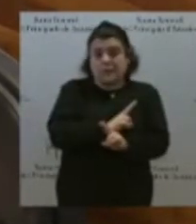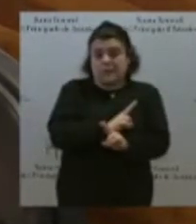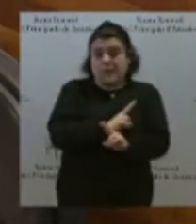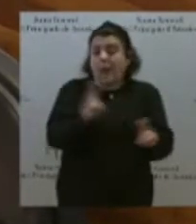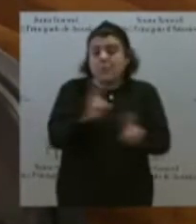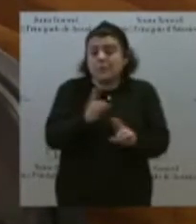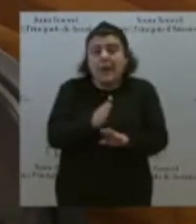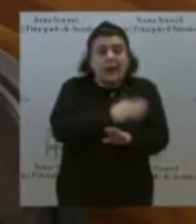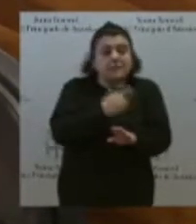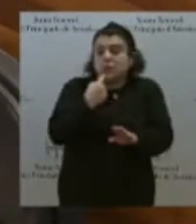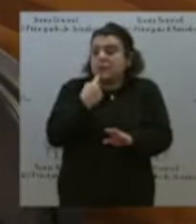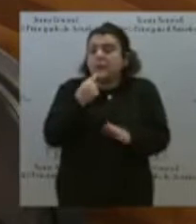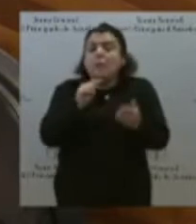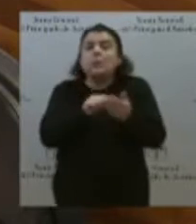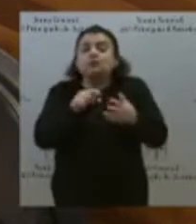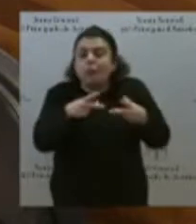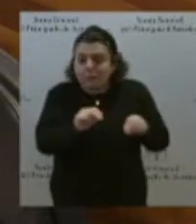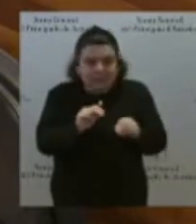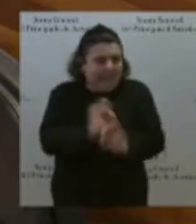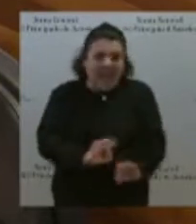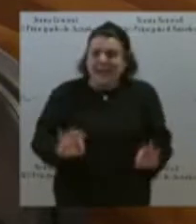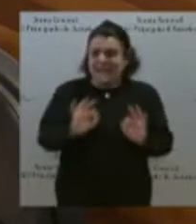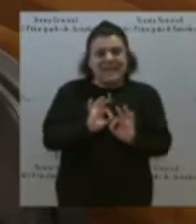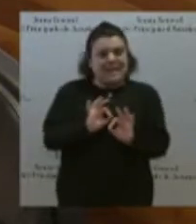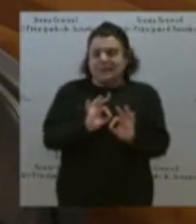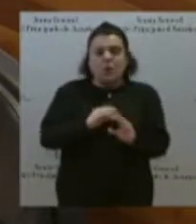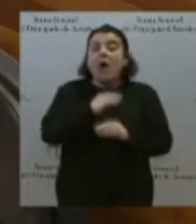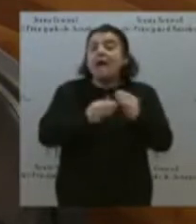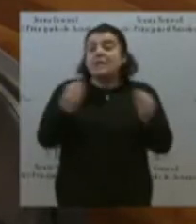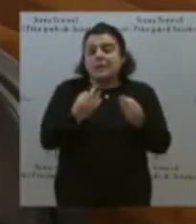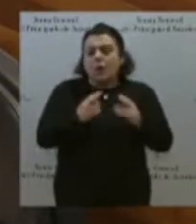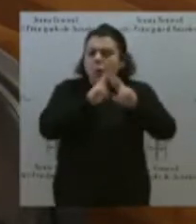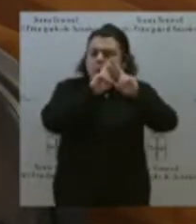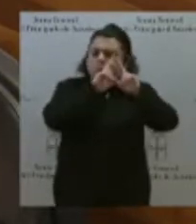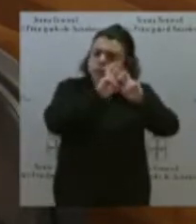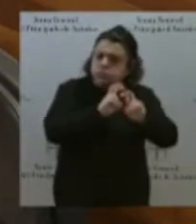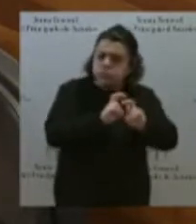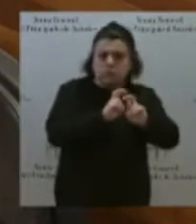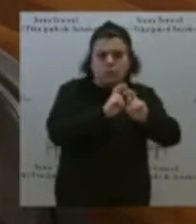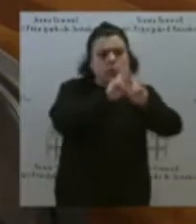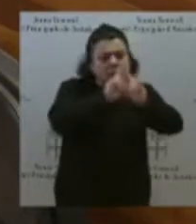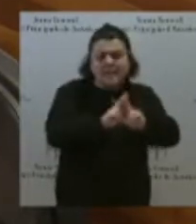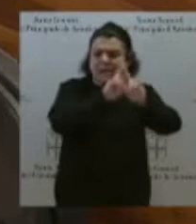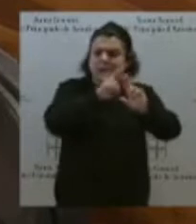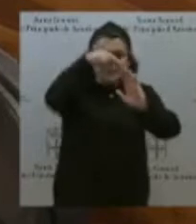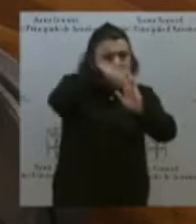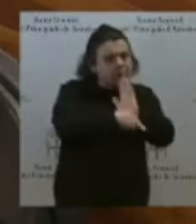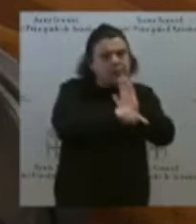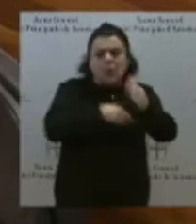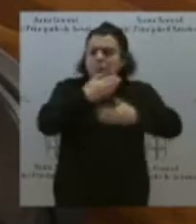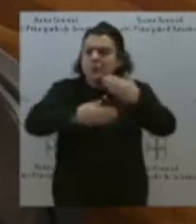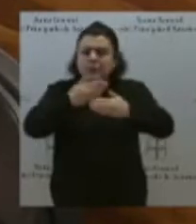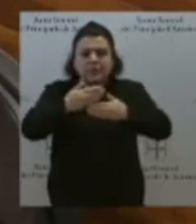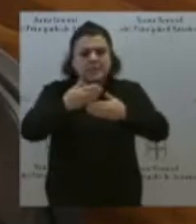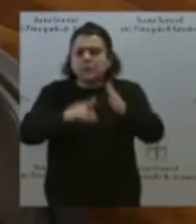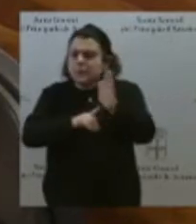sino que se ocupa de hacer un análisis detallado, un análisis exhaustivo y un procedimiento y desarrollar un procedimiento administrativo